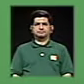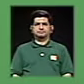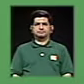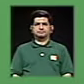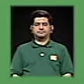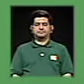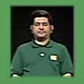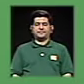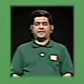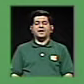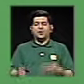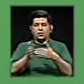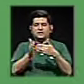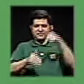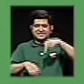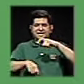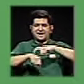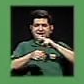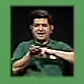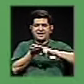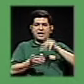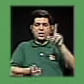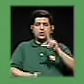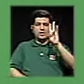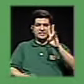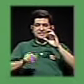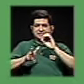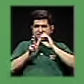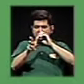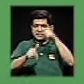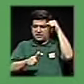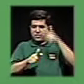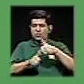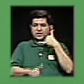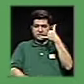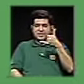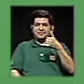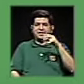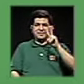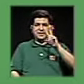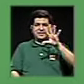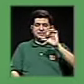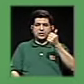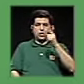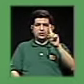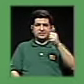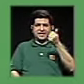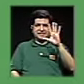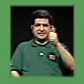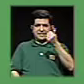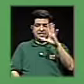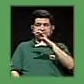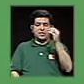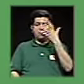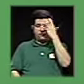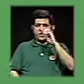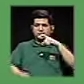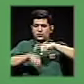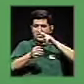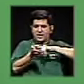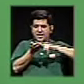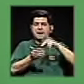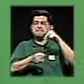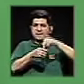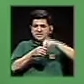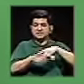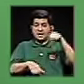vuelta en hera verde hoy lunes 7 de octubre recuerden Llamar al 251 15 15 o al Facebook de verde para participar estamos en